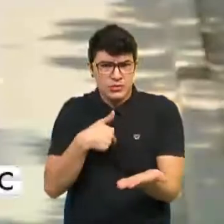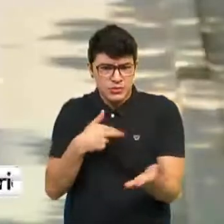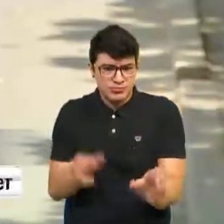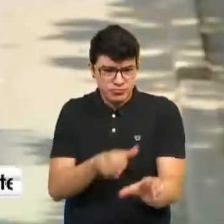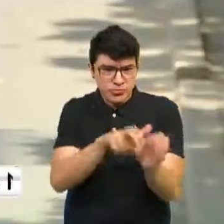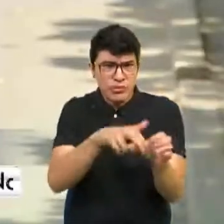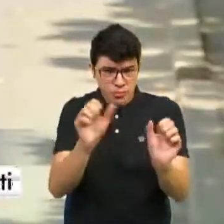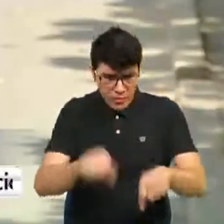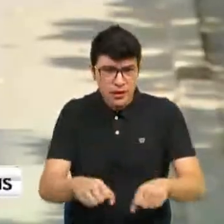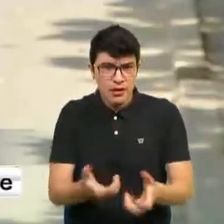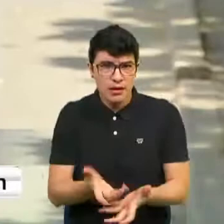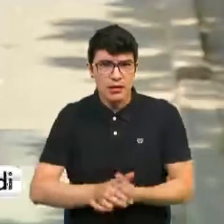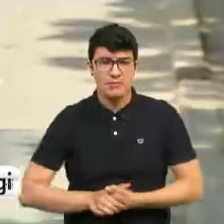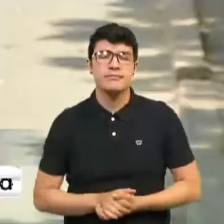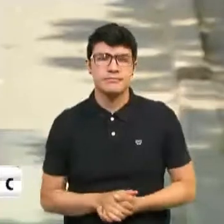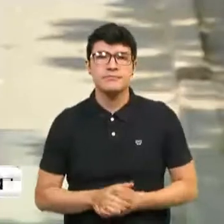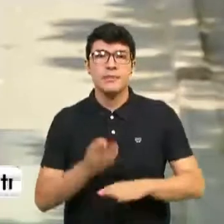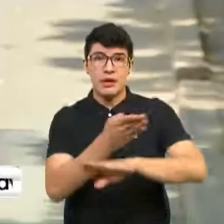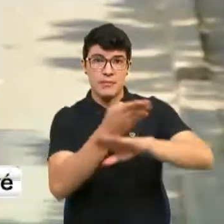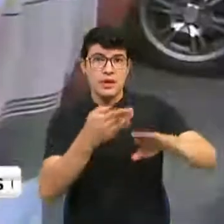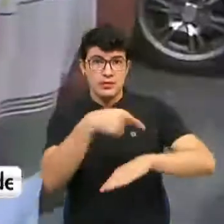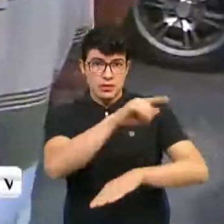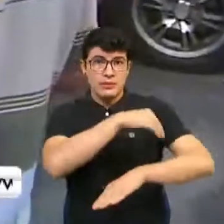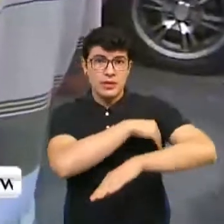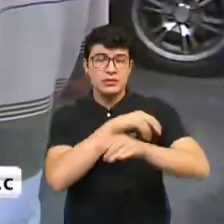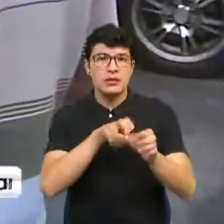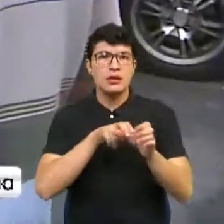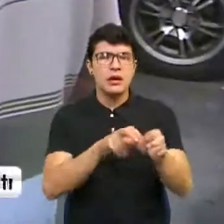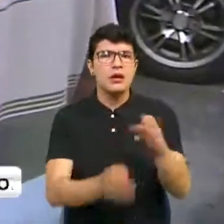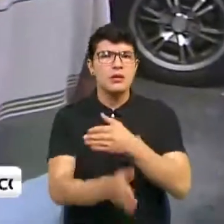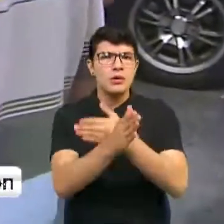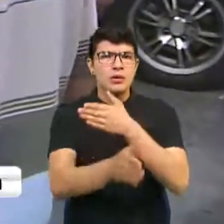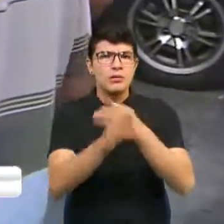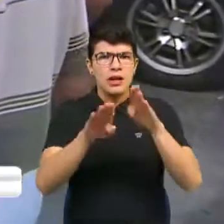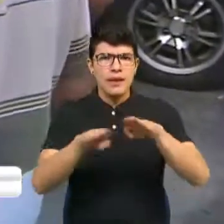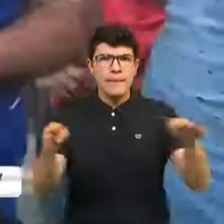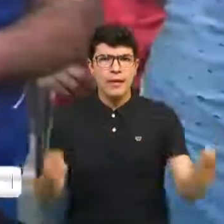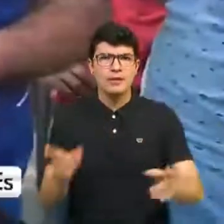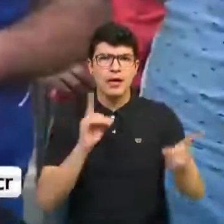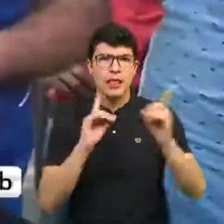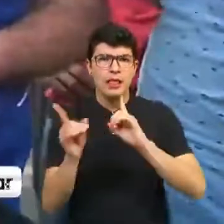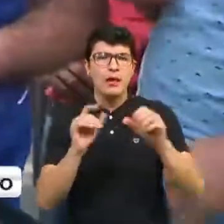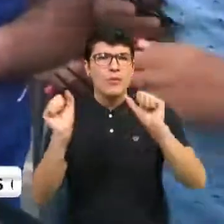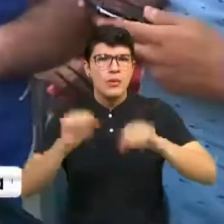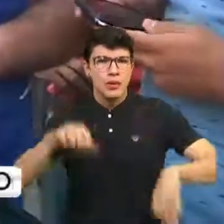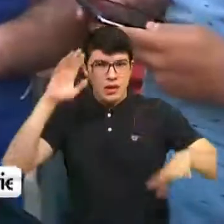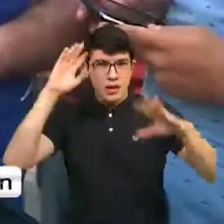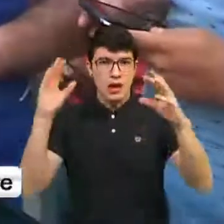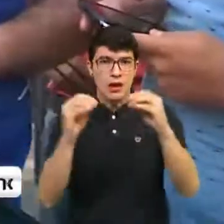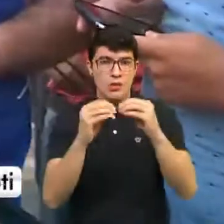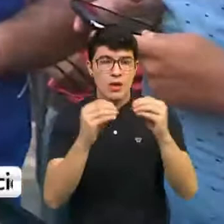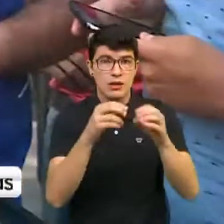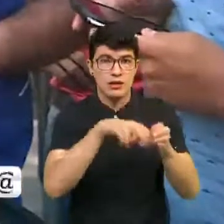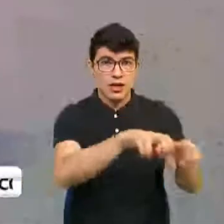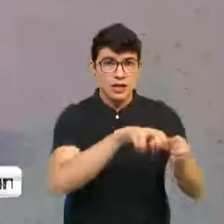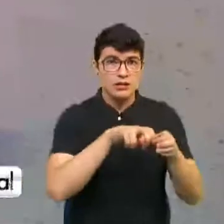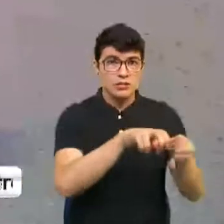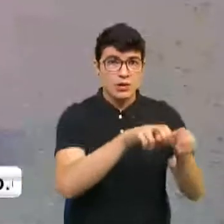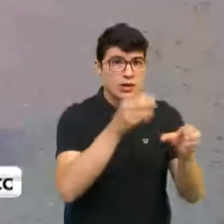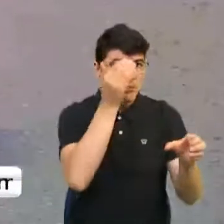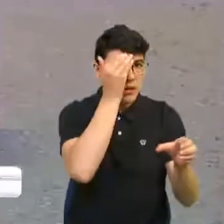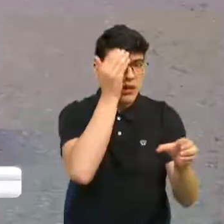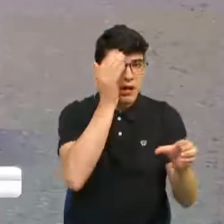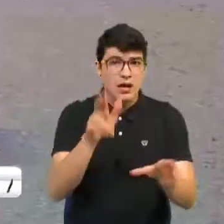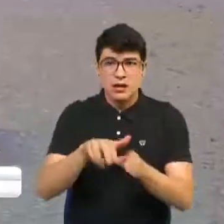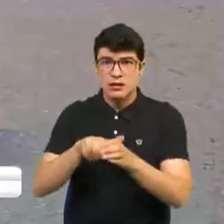nosotros. Asimismo, le exigen al Ministerio de Transporte continuar con las mesas de diálogos para llegar a un acuerdo entre el transporte y el trabajo informal